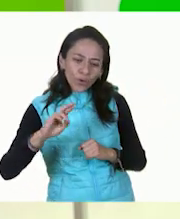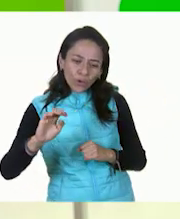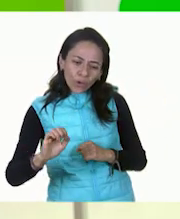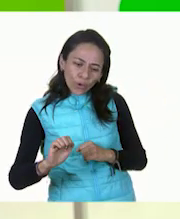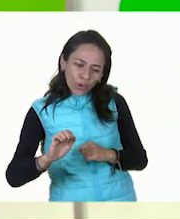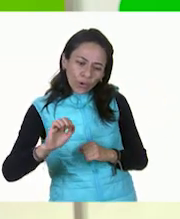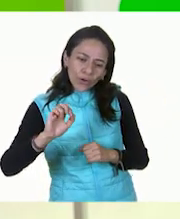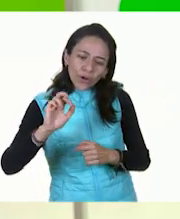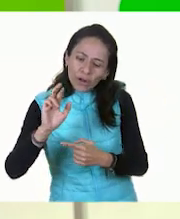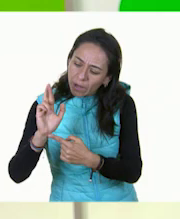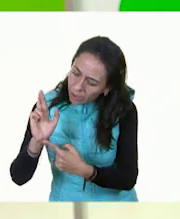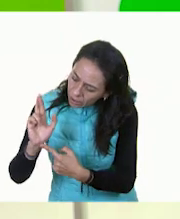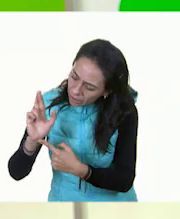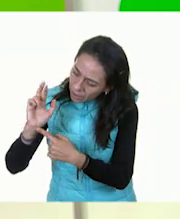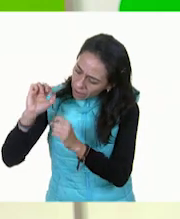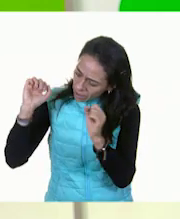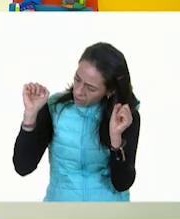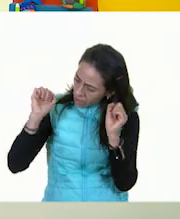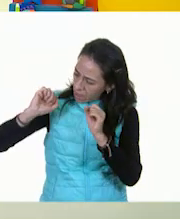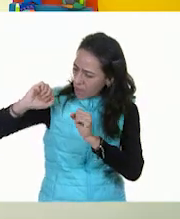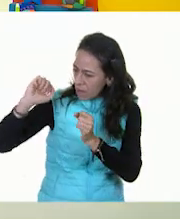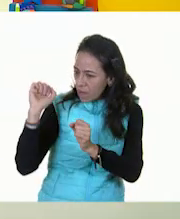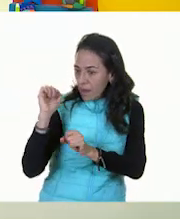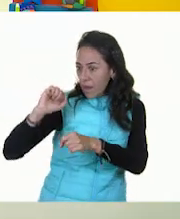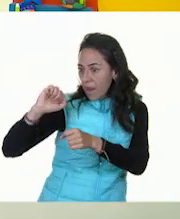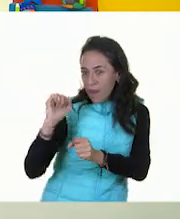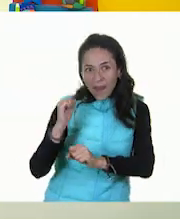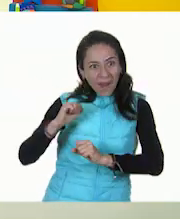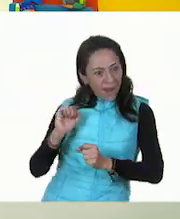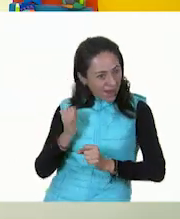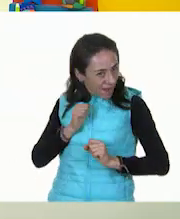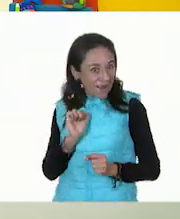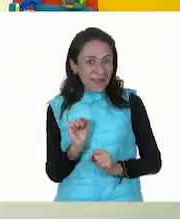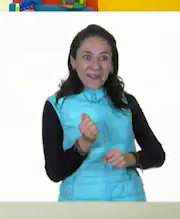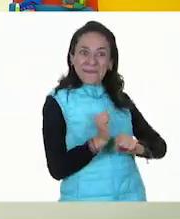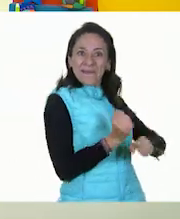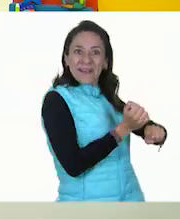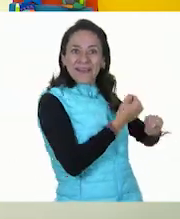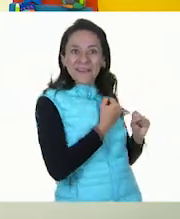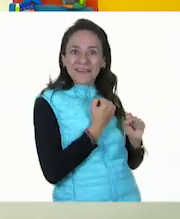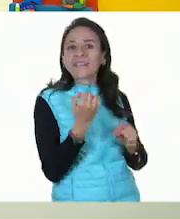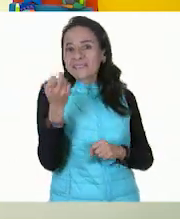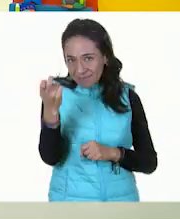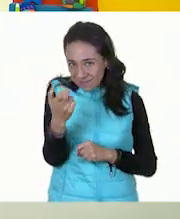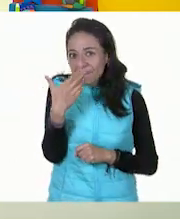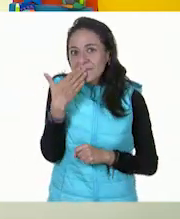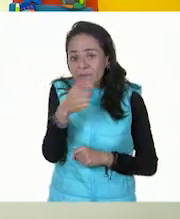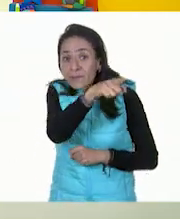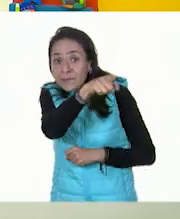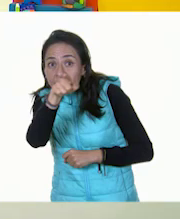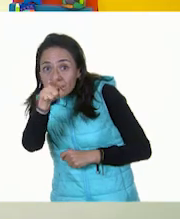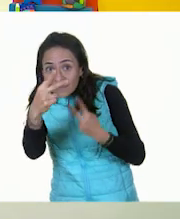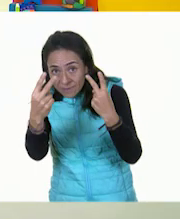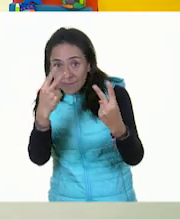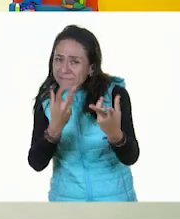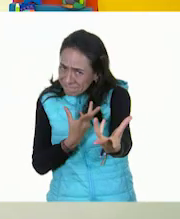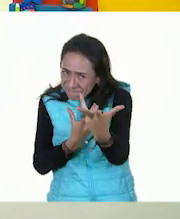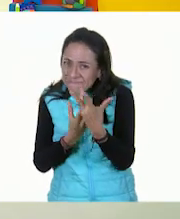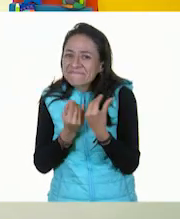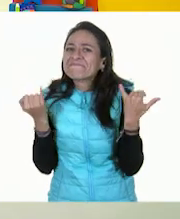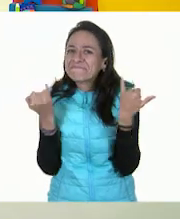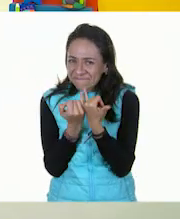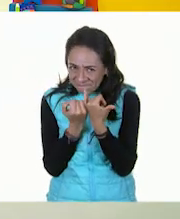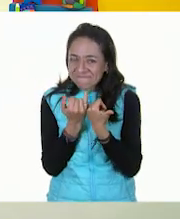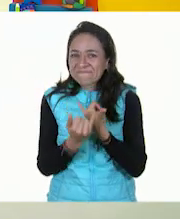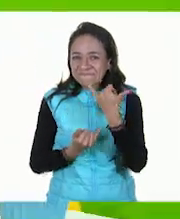¡Barrer! Esa sí rima con correr. Ajá, perfecto, muy bien. Allá en casa jueguen con nosotras. Vamos.